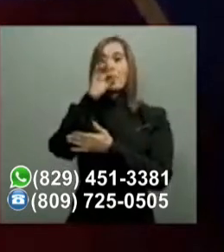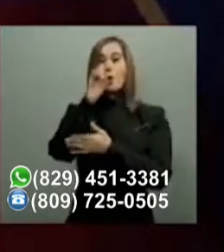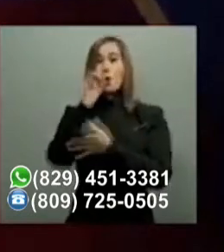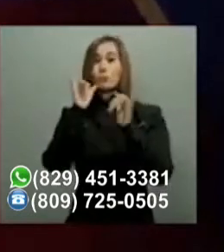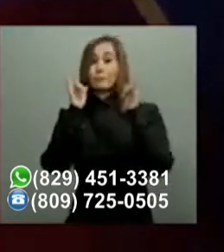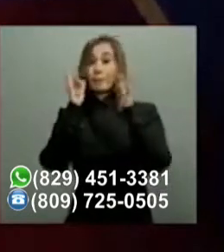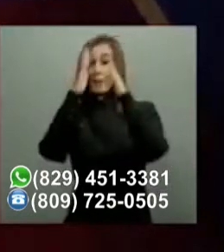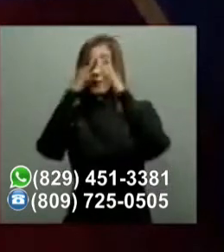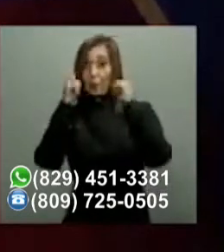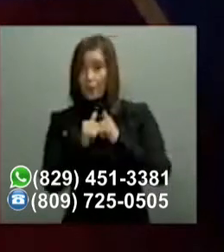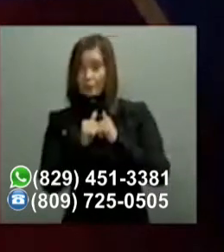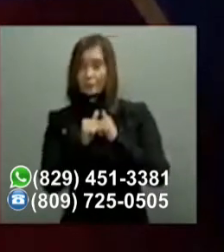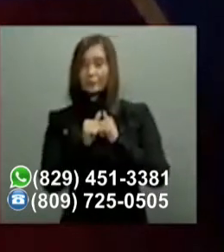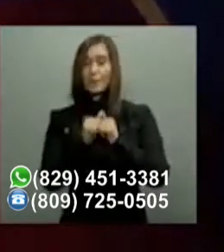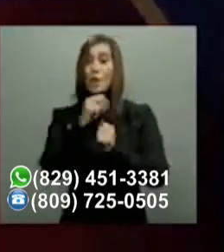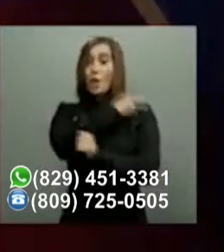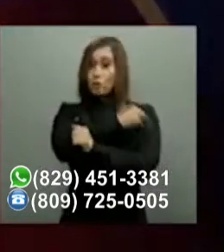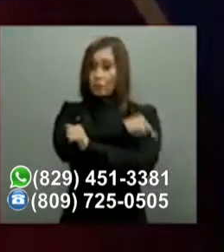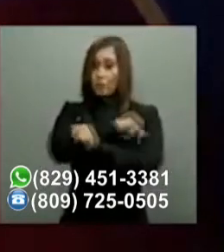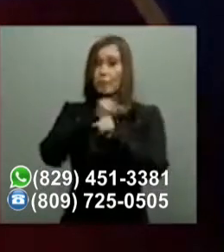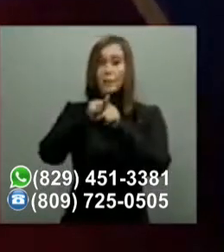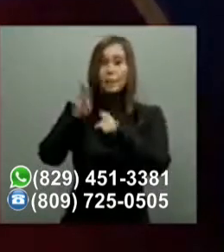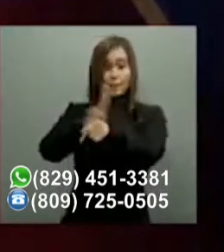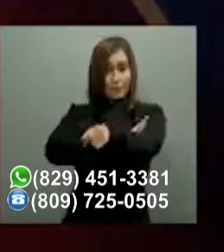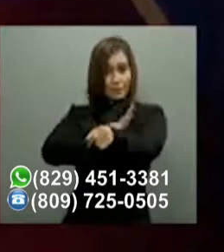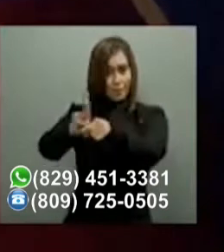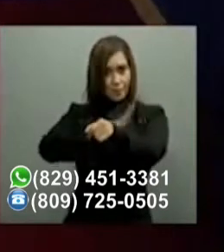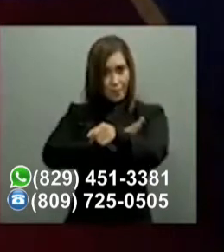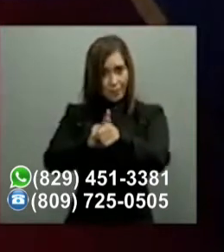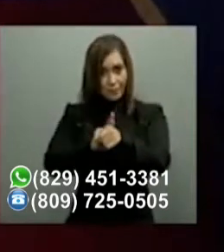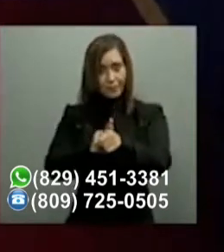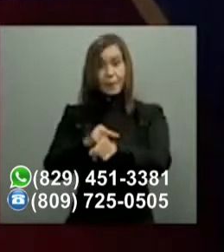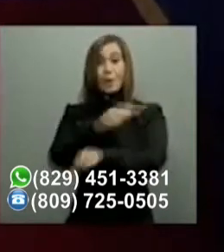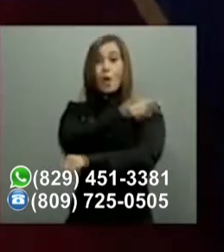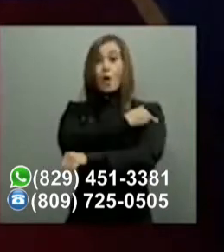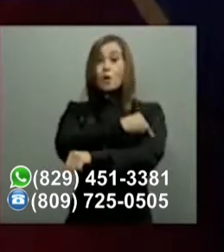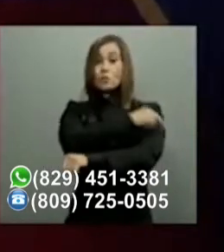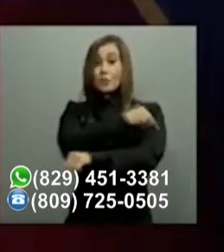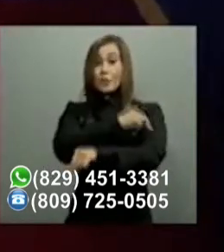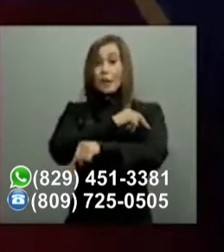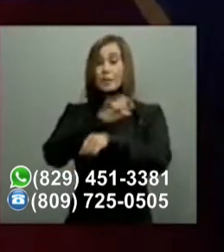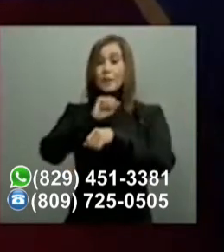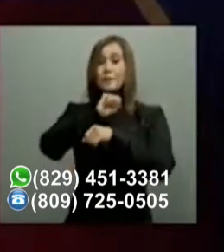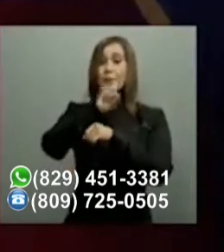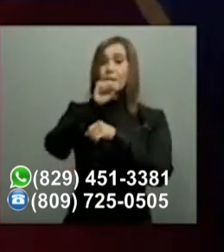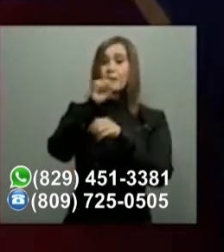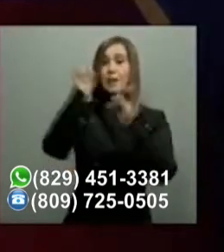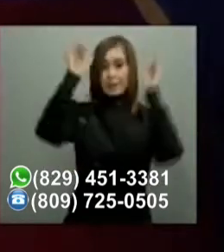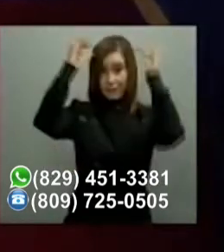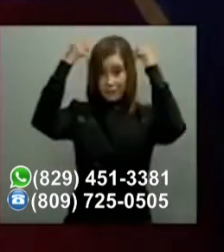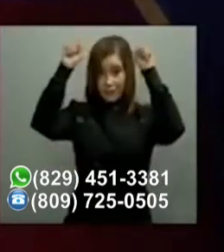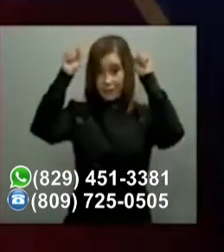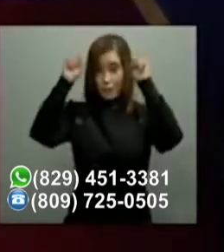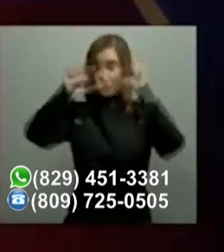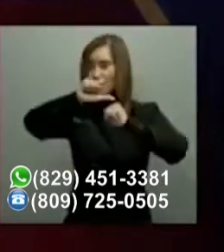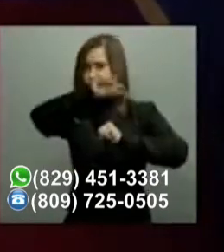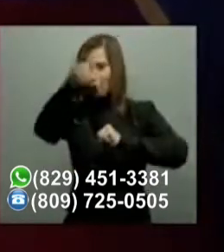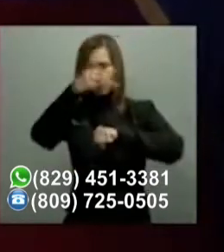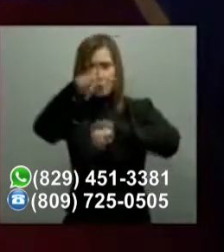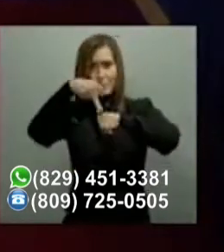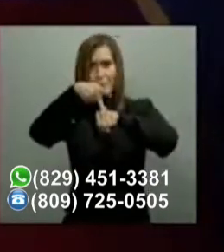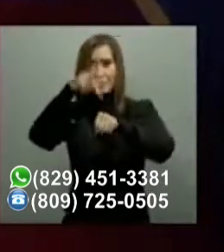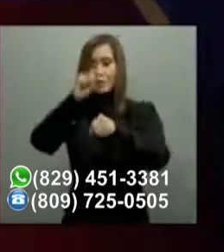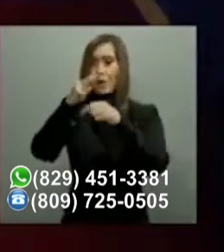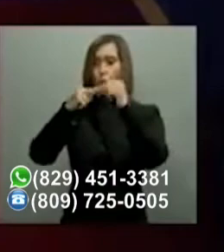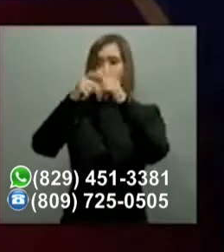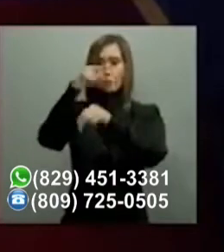16 de agosto del 2020 en medio de la pandemia del cob y 19 o coronavirus el mandatario